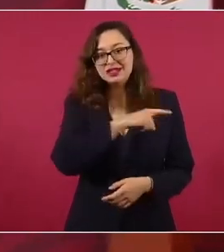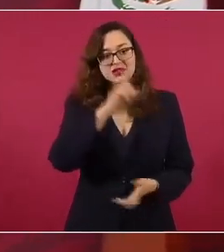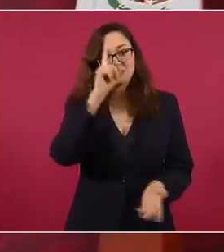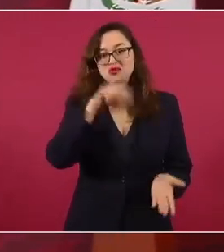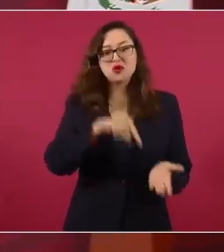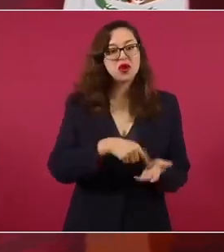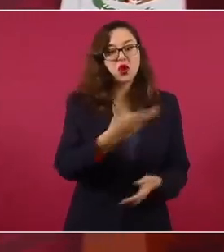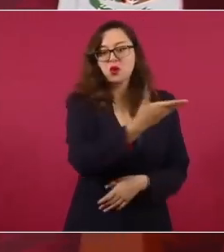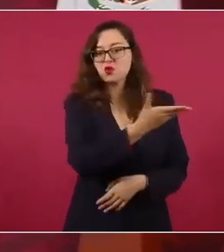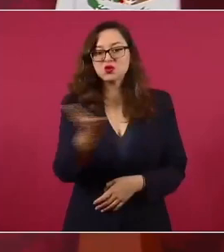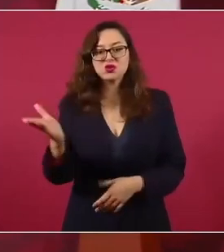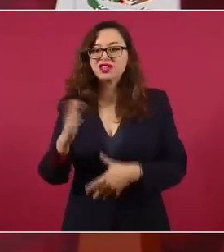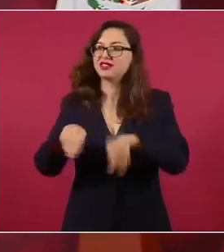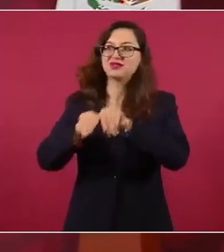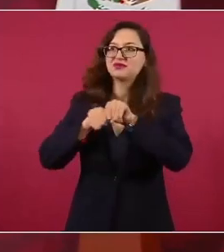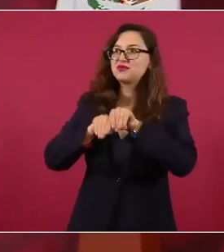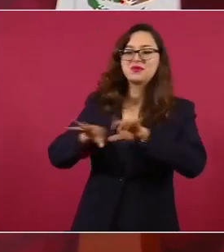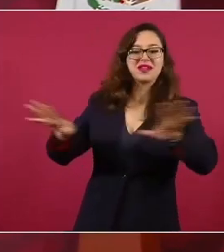un articulista